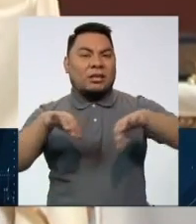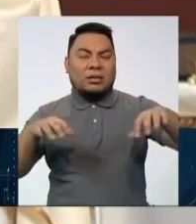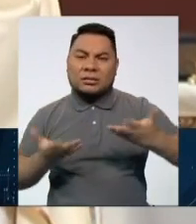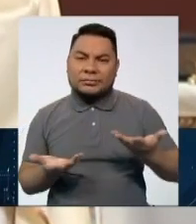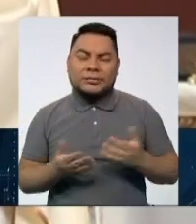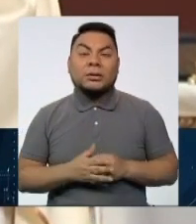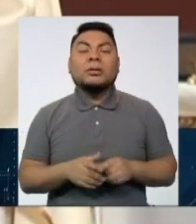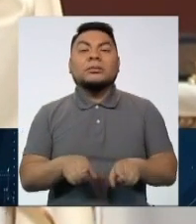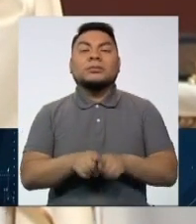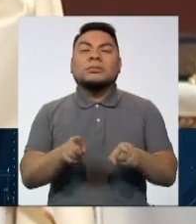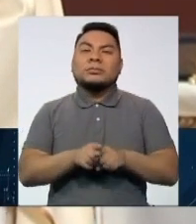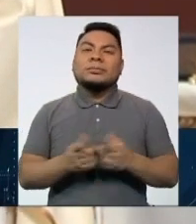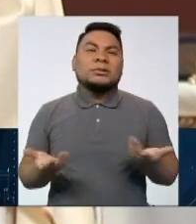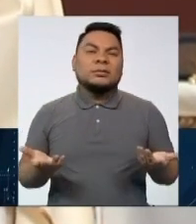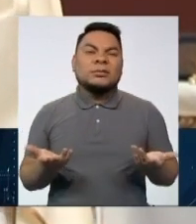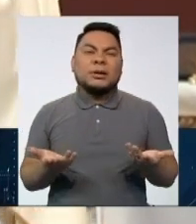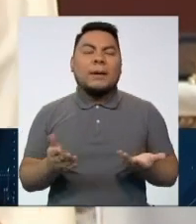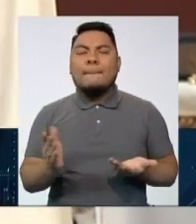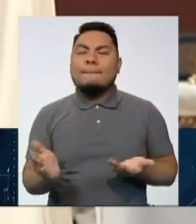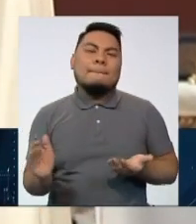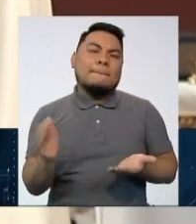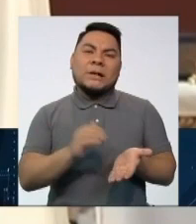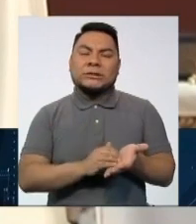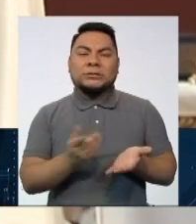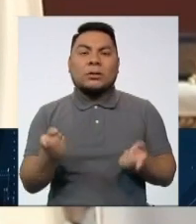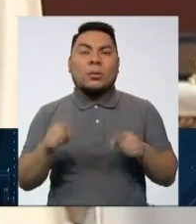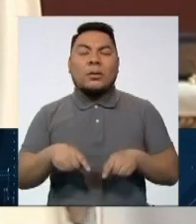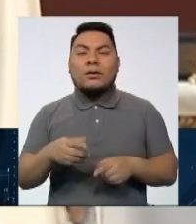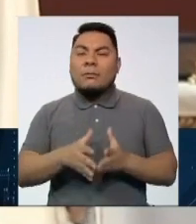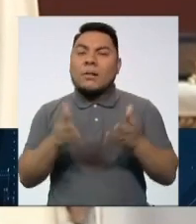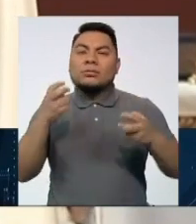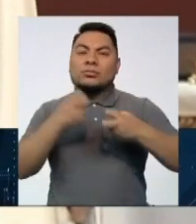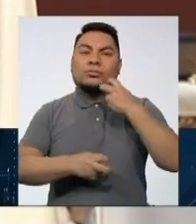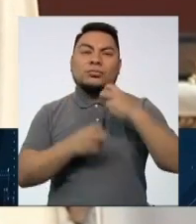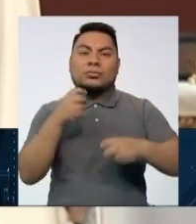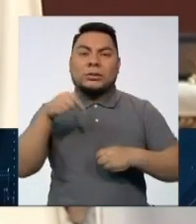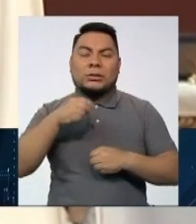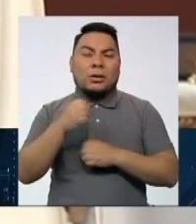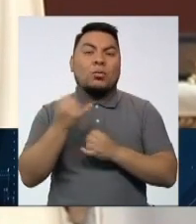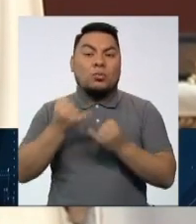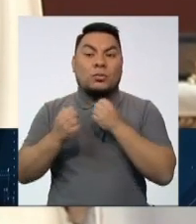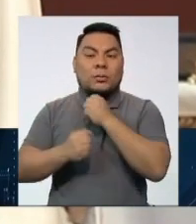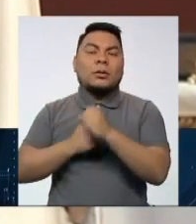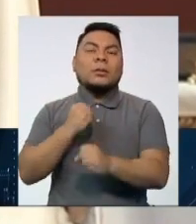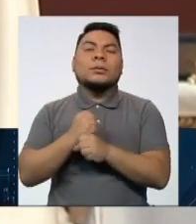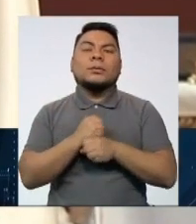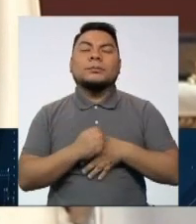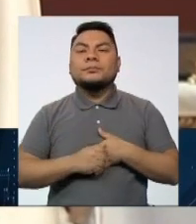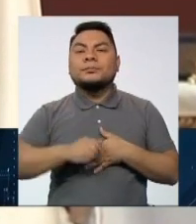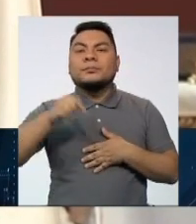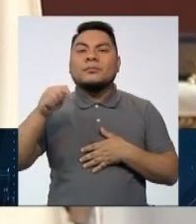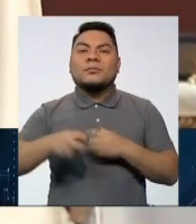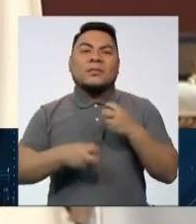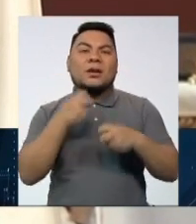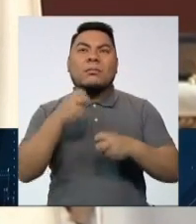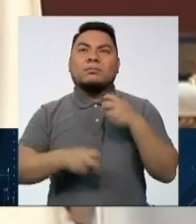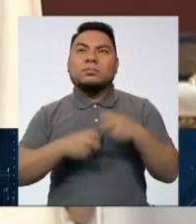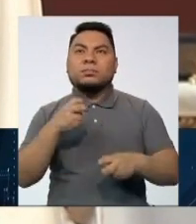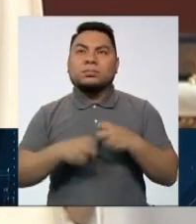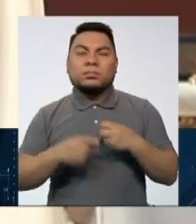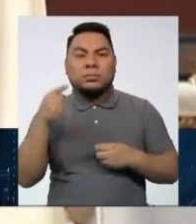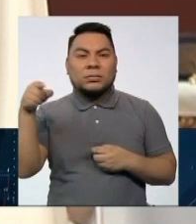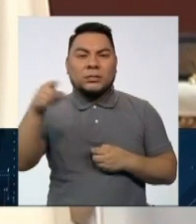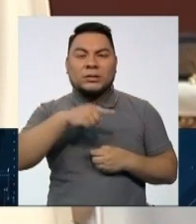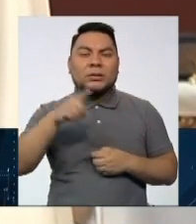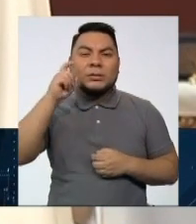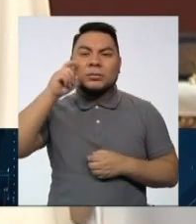Y por encima de todo, como la mayor crisis de los últimos siglos, los escándalos de la